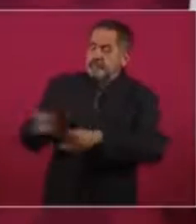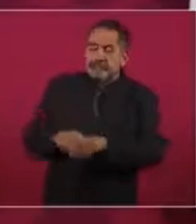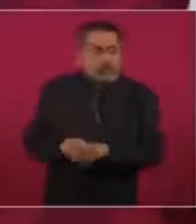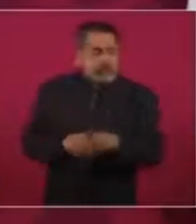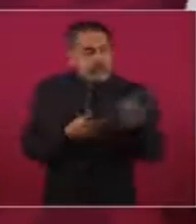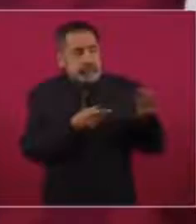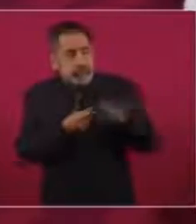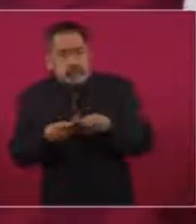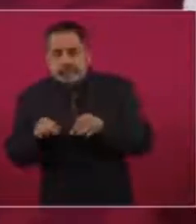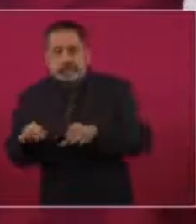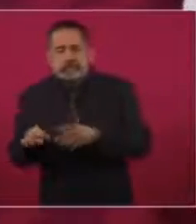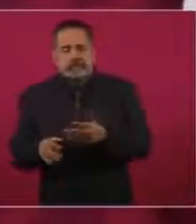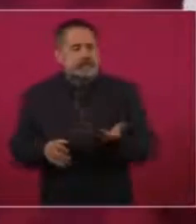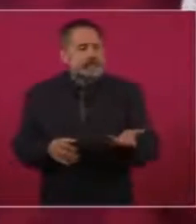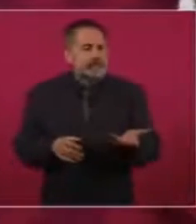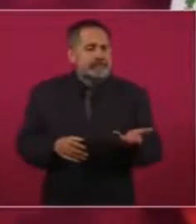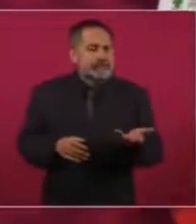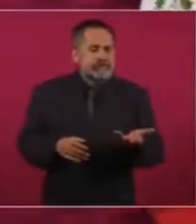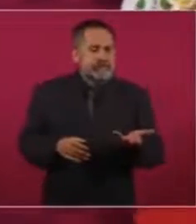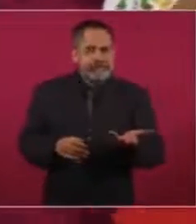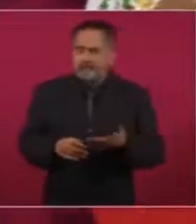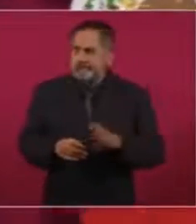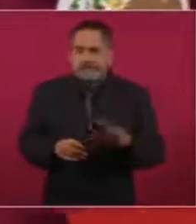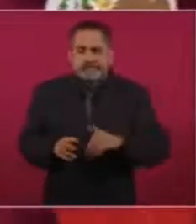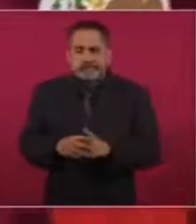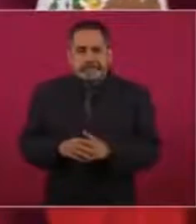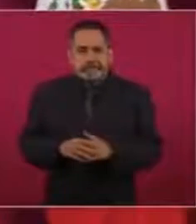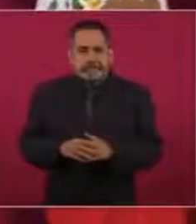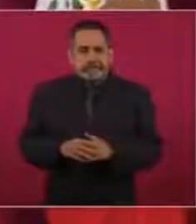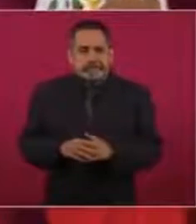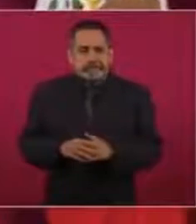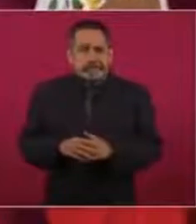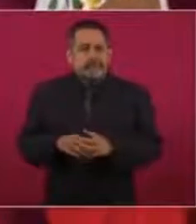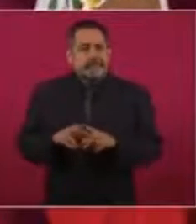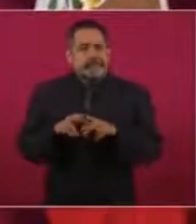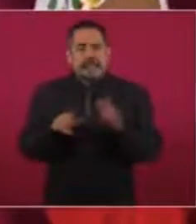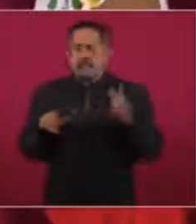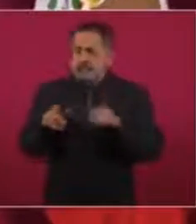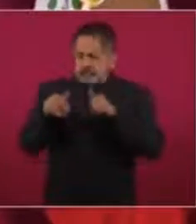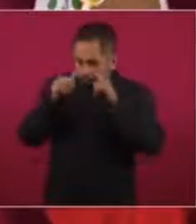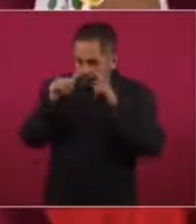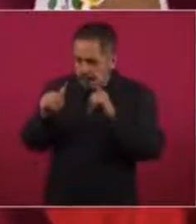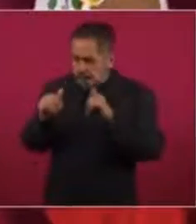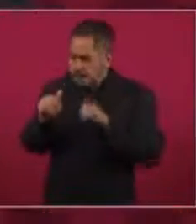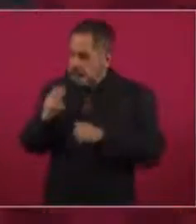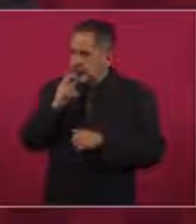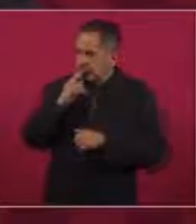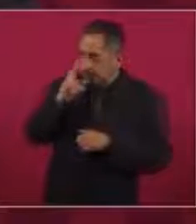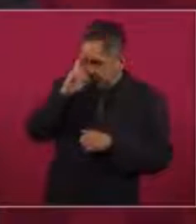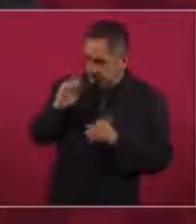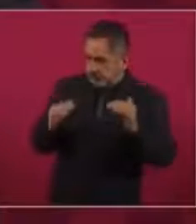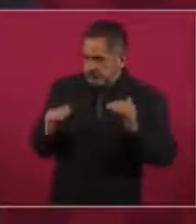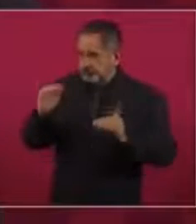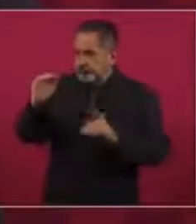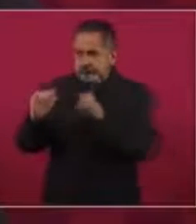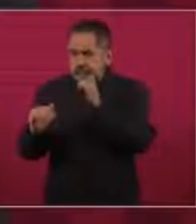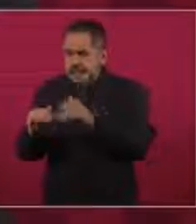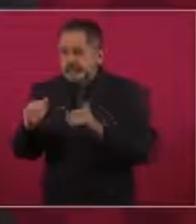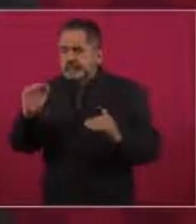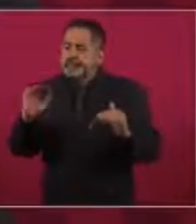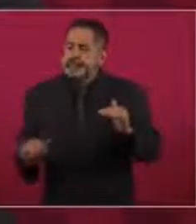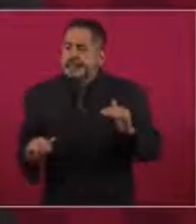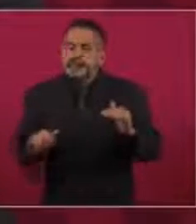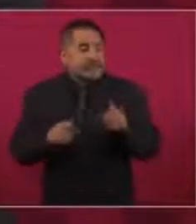además ni siquiera les dan trato igualitario, porque los